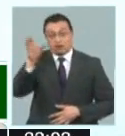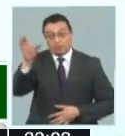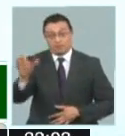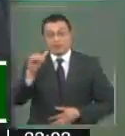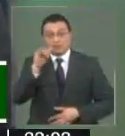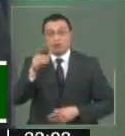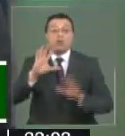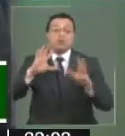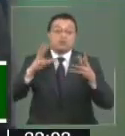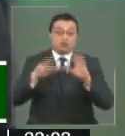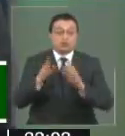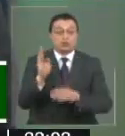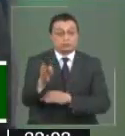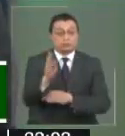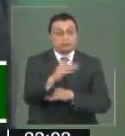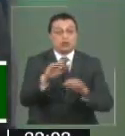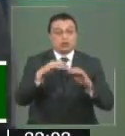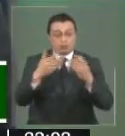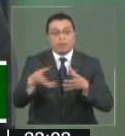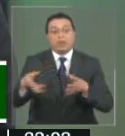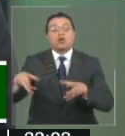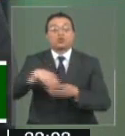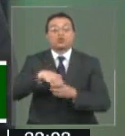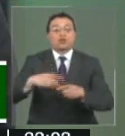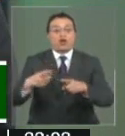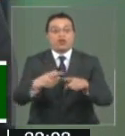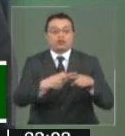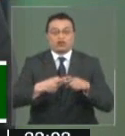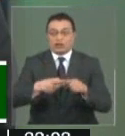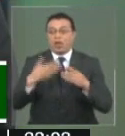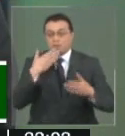que recorre el mundo además promoviendo la inclusión social.